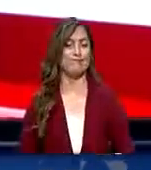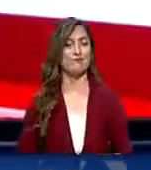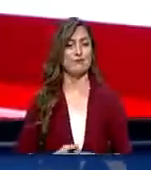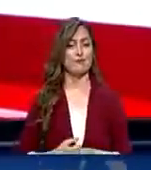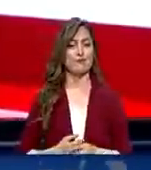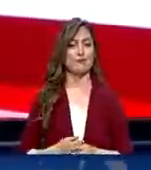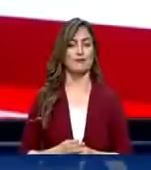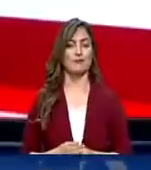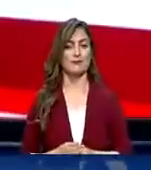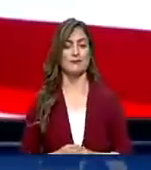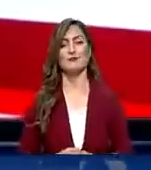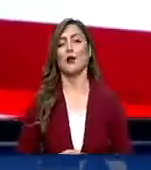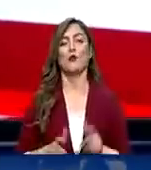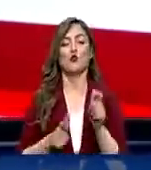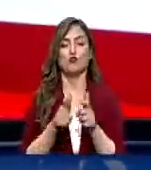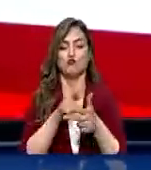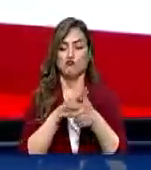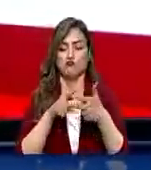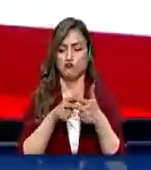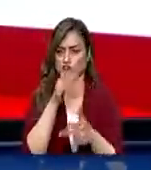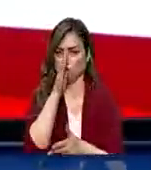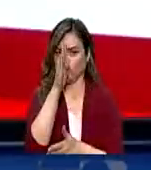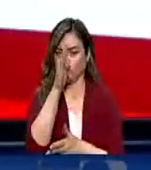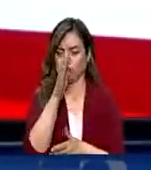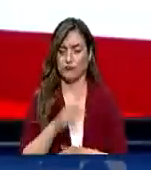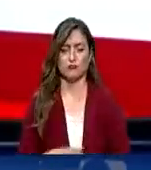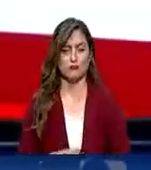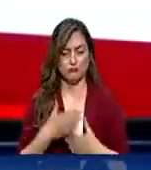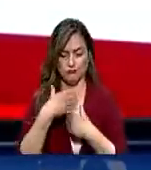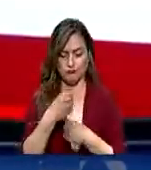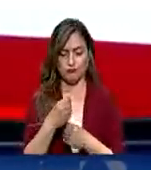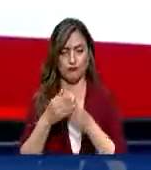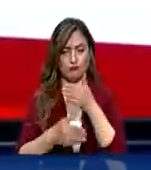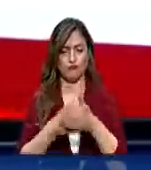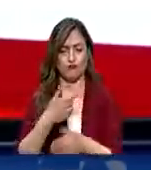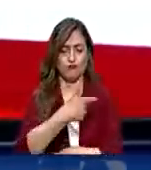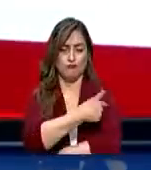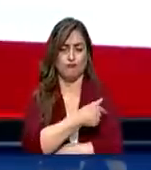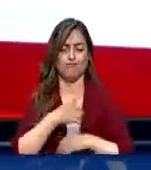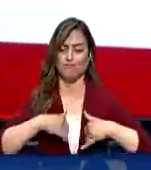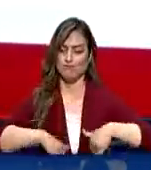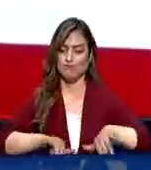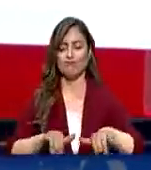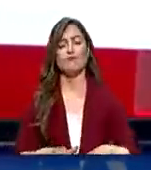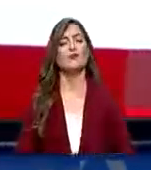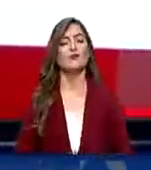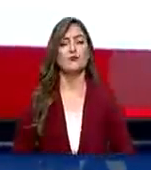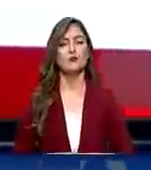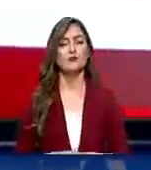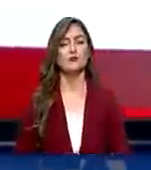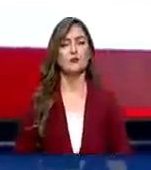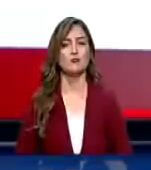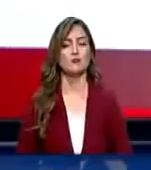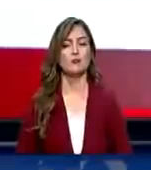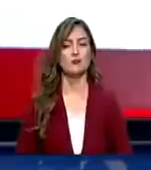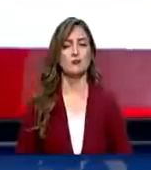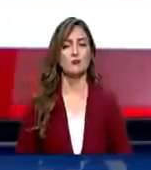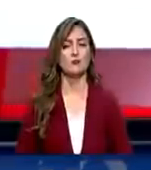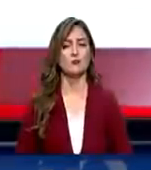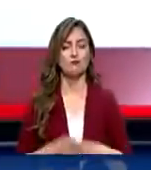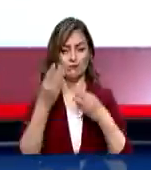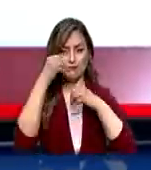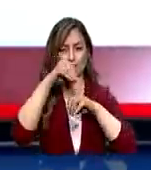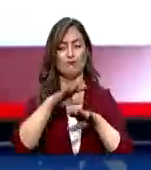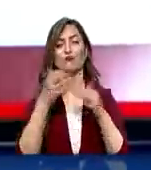debe a la disciplina de los ciudadanos, pero también al proceso de vacunación que aún continúa vigente. Por ejemplo, les contamos que